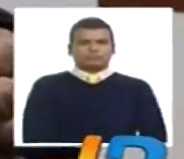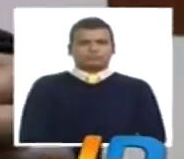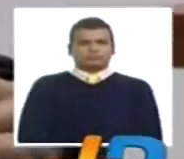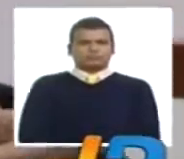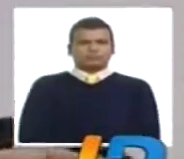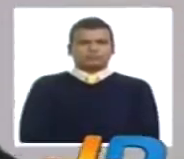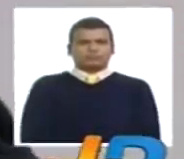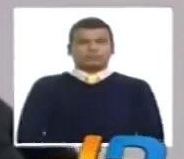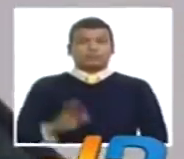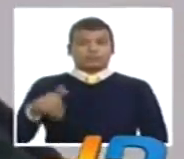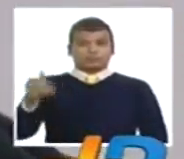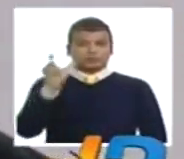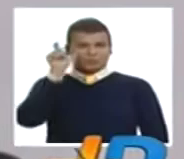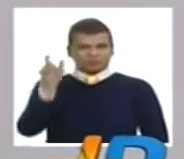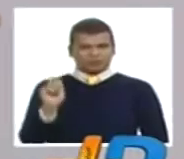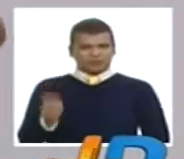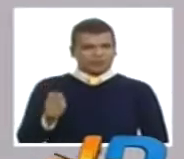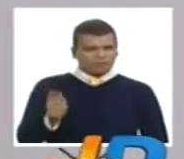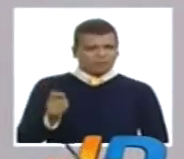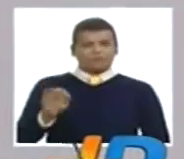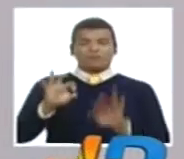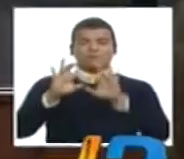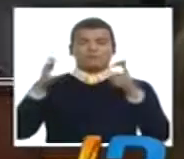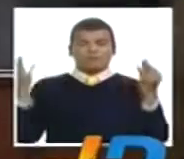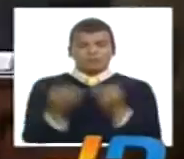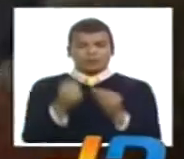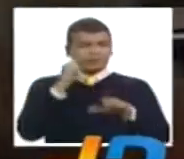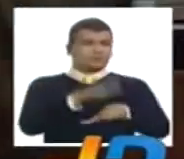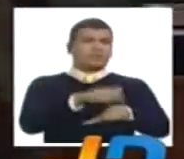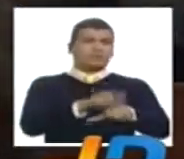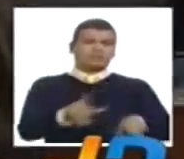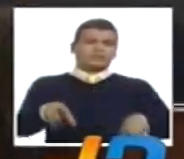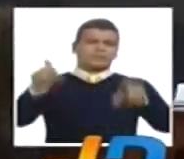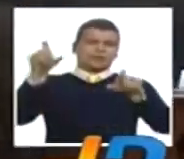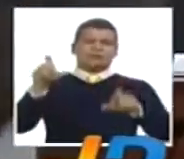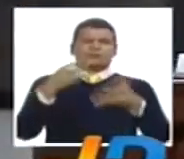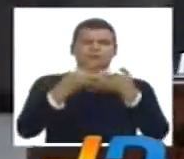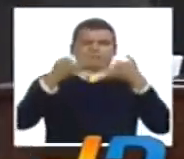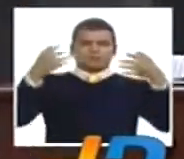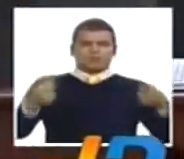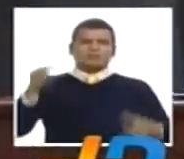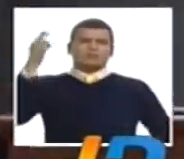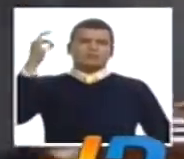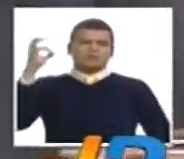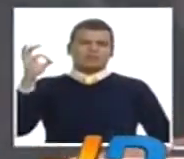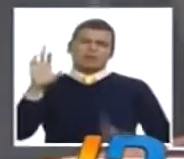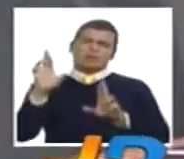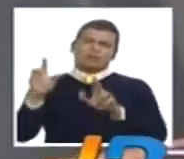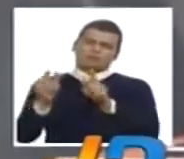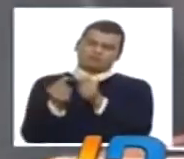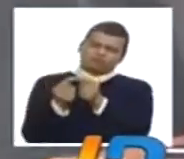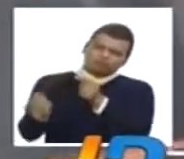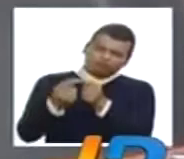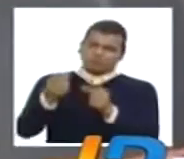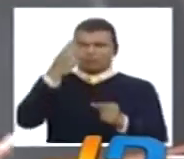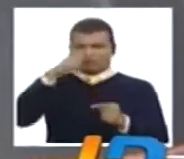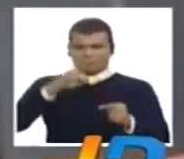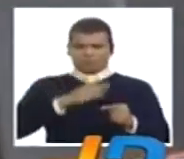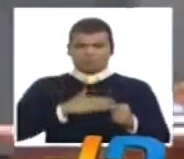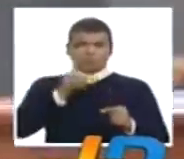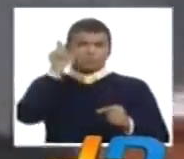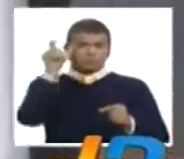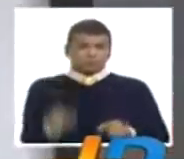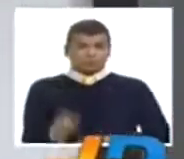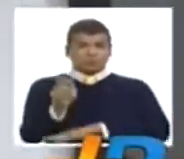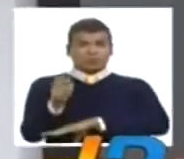Un poco después, su abogado y familiares le pidieron que lo enviaran a la cárcel de Palmira para estar cerca a sus hijos. Pero el fiscal del